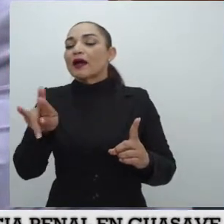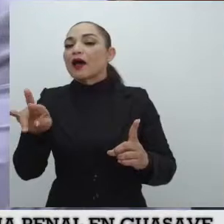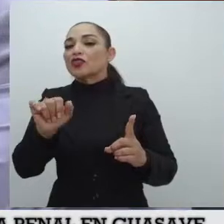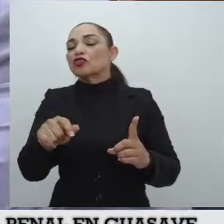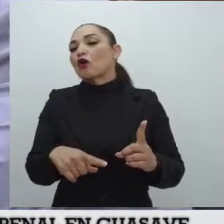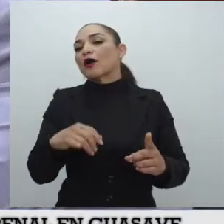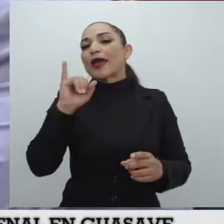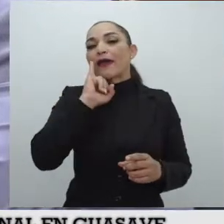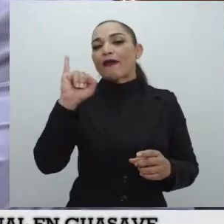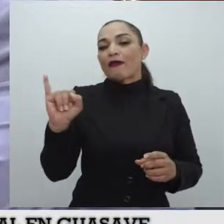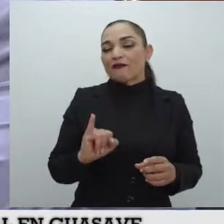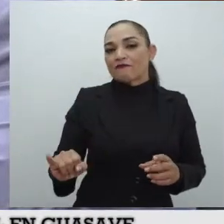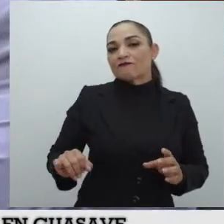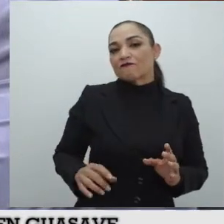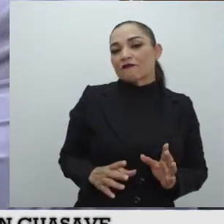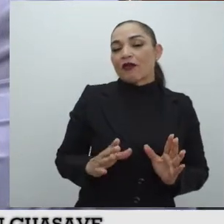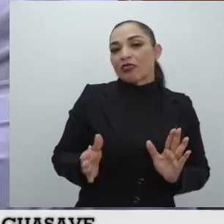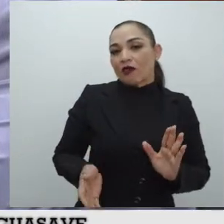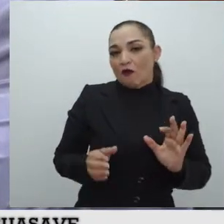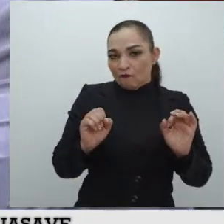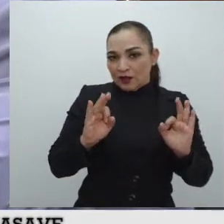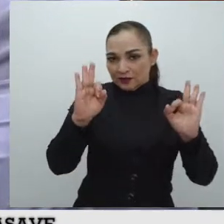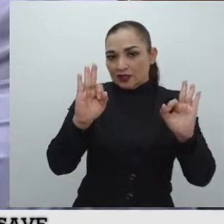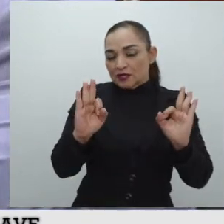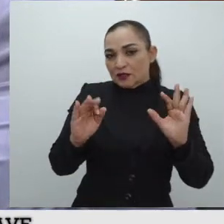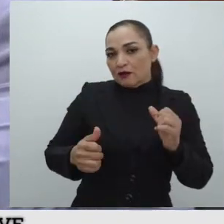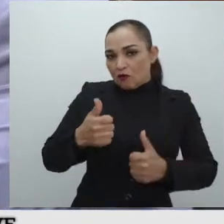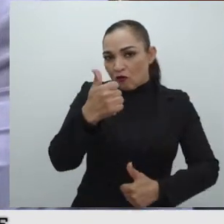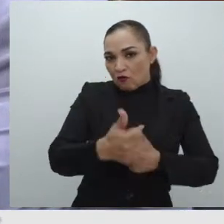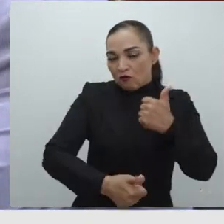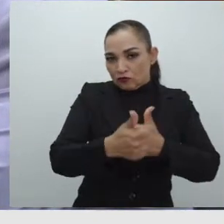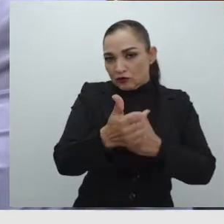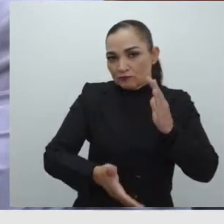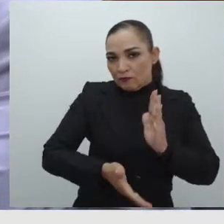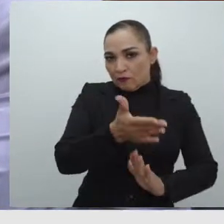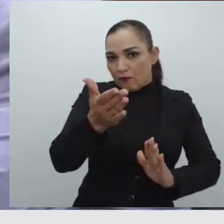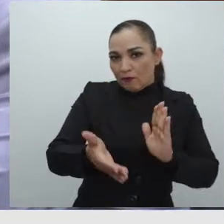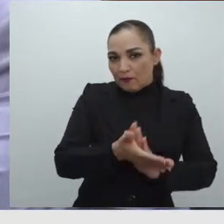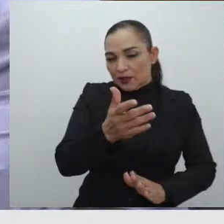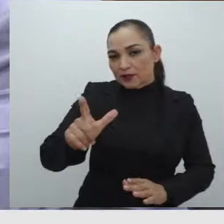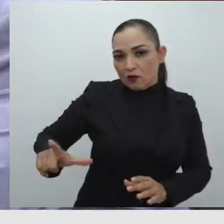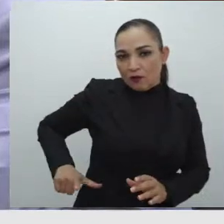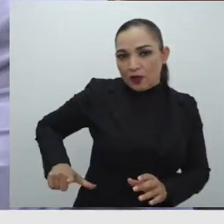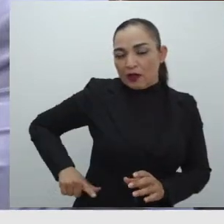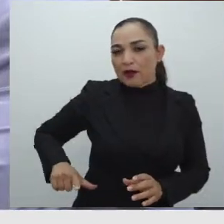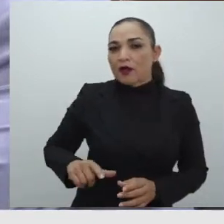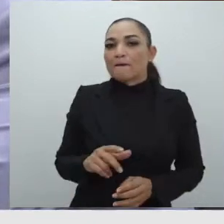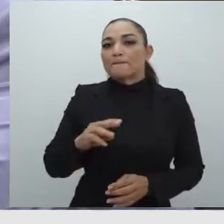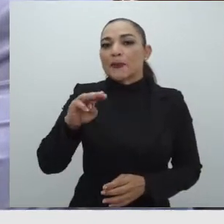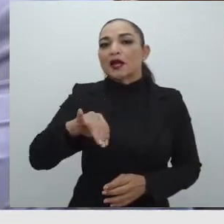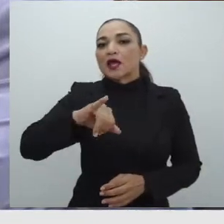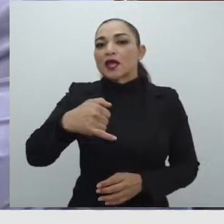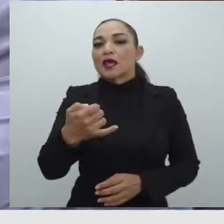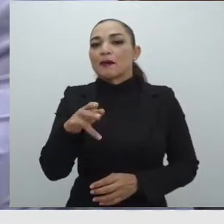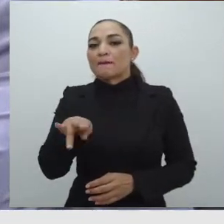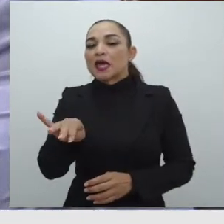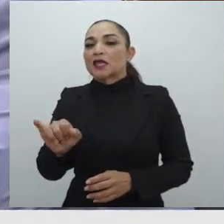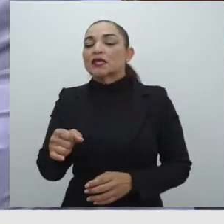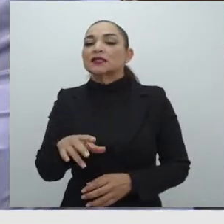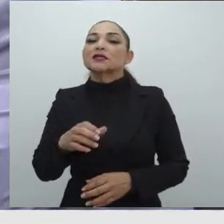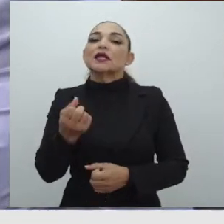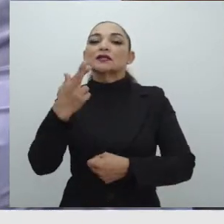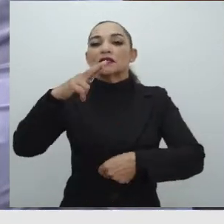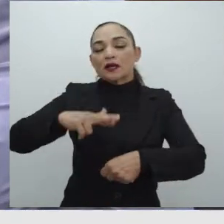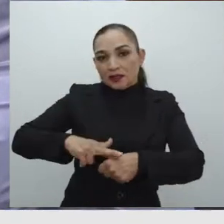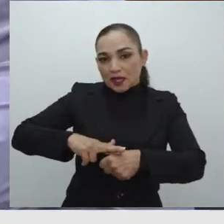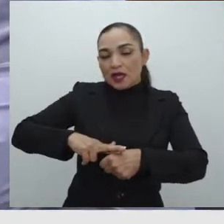y Obras de la Secretaría de Obras Públicas, y Marco Vinicio Mesa Jiménez por la Secretaría de Transparencia y Rendición